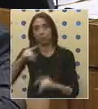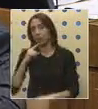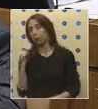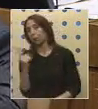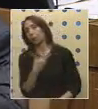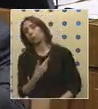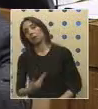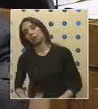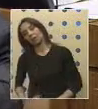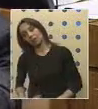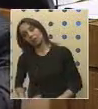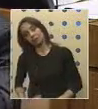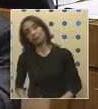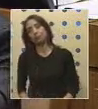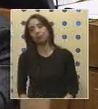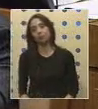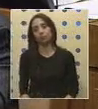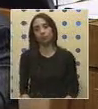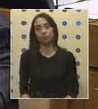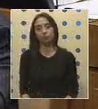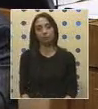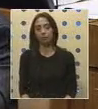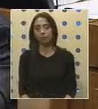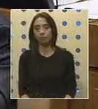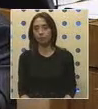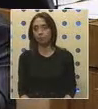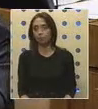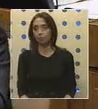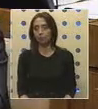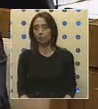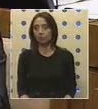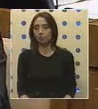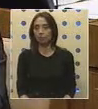presidente, que